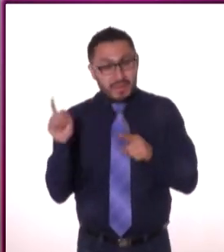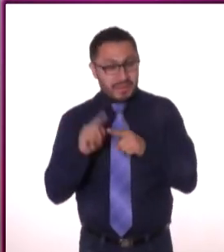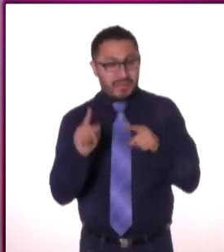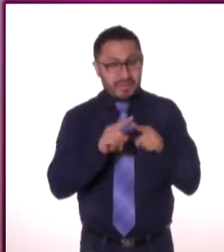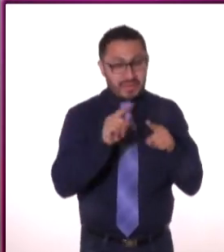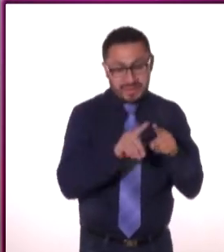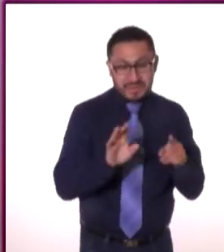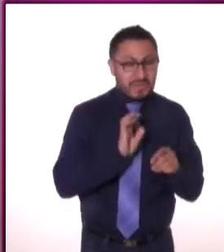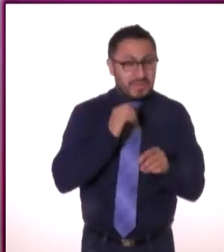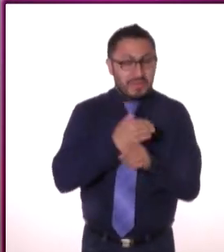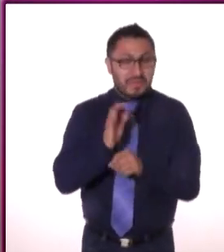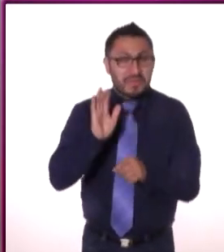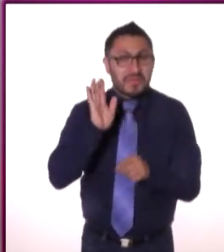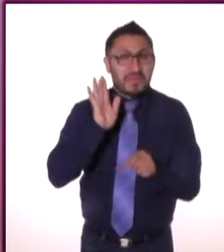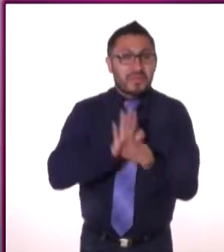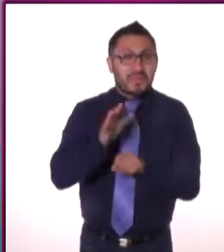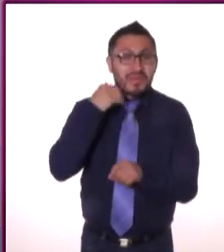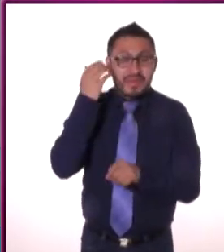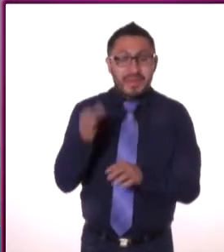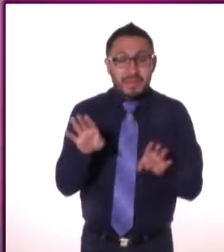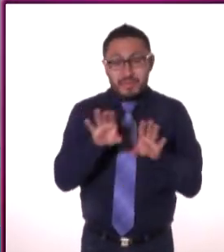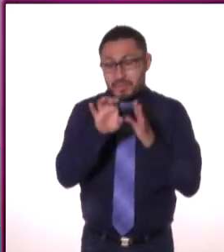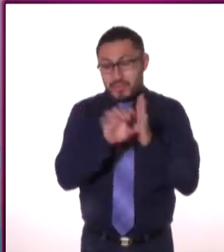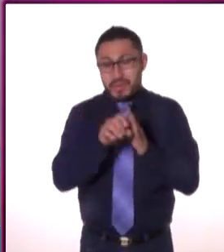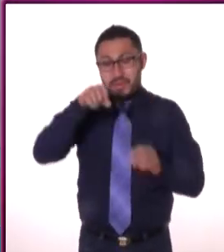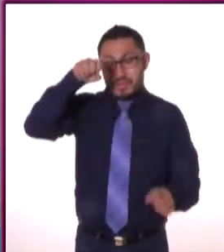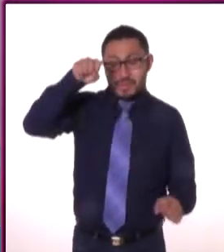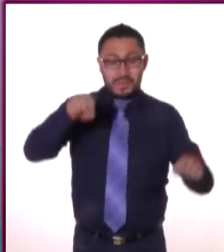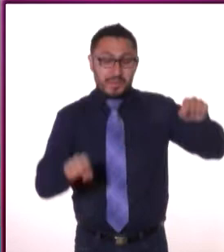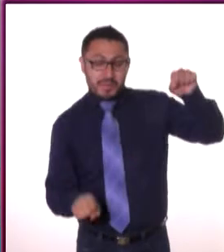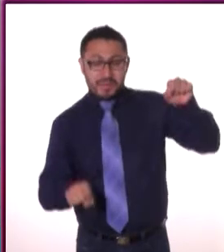órdenes. Cualquiera de los tres puede estar en medio, ¿no? Entonces,